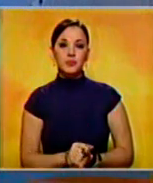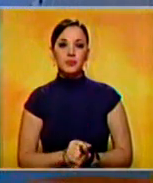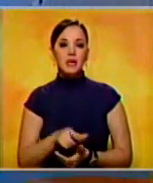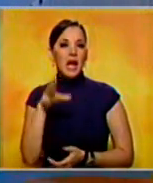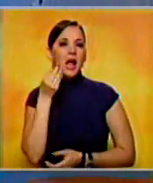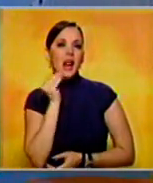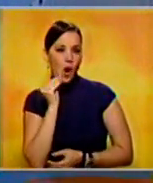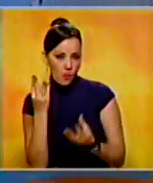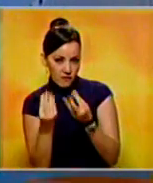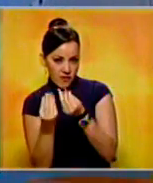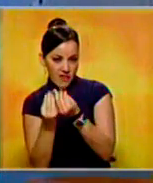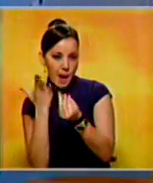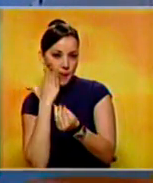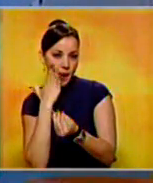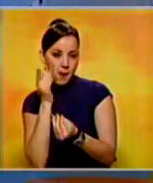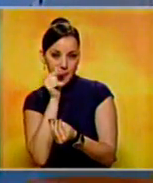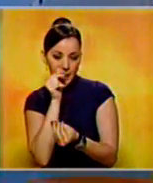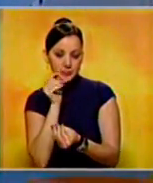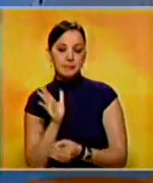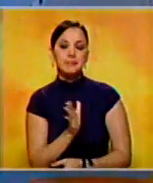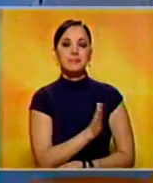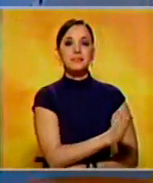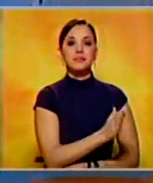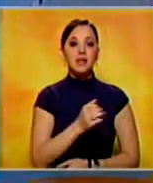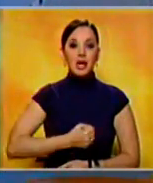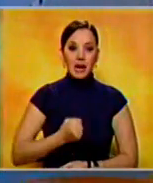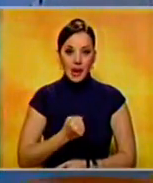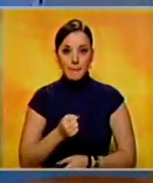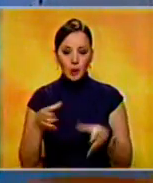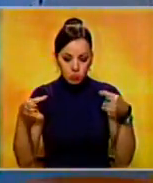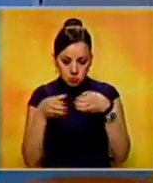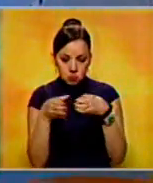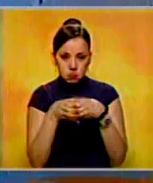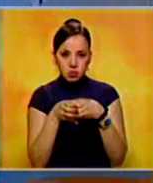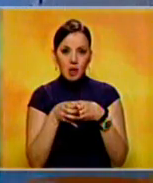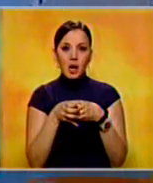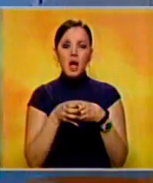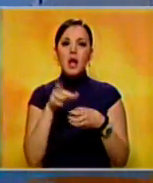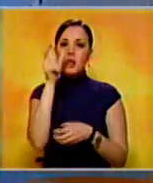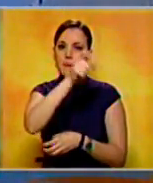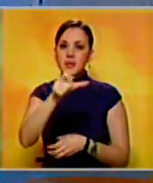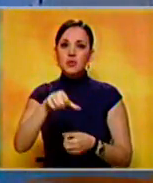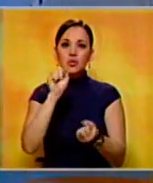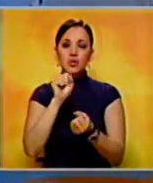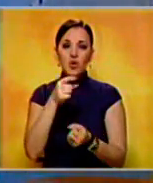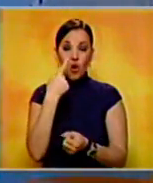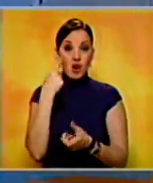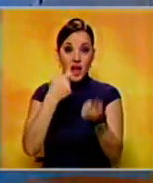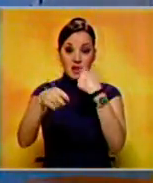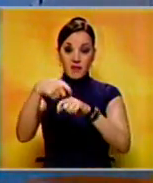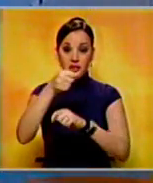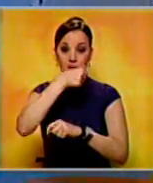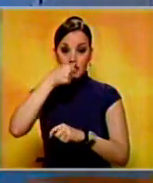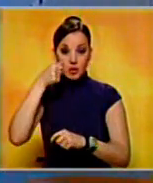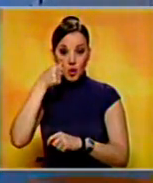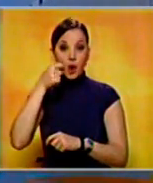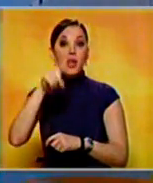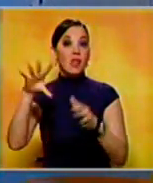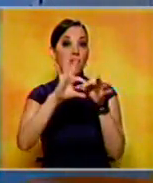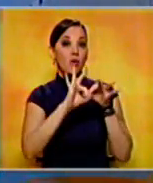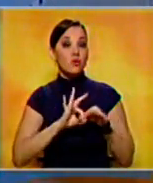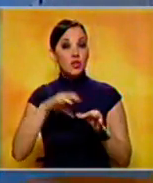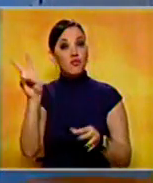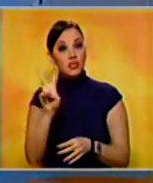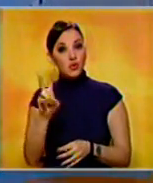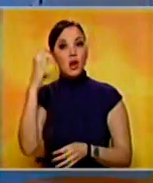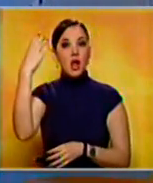la fiscalía de napolis cerró la investigación de una banda dedicada al tráfico internacional de drogas con sede en Napoli y vinculada con Venezuela